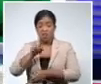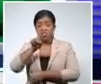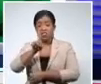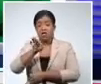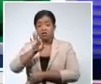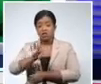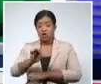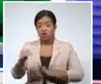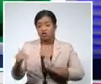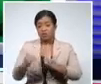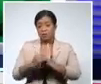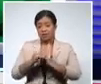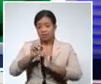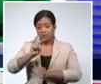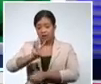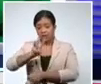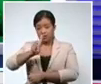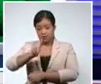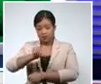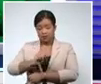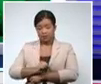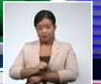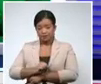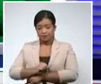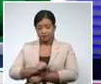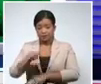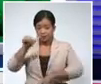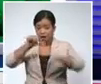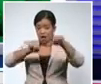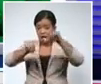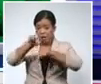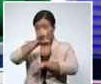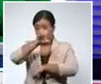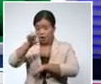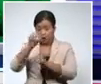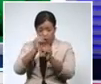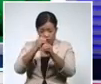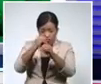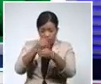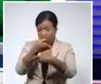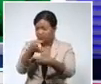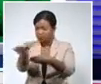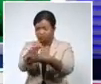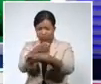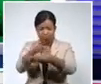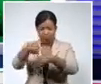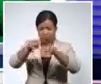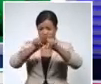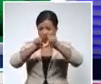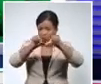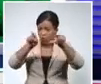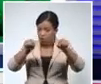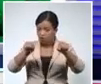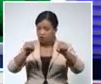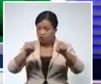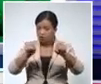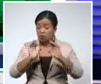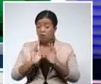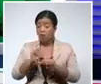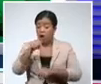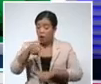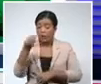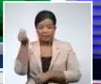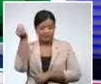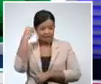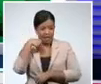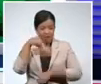18.036 muestras en los 22 laboratorios de nuestro país. Ya la cifra de laboratorios, como